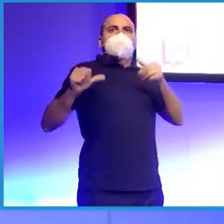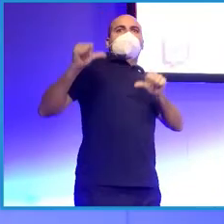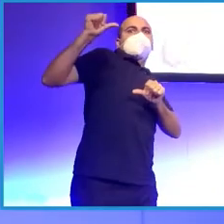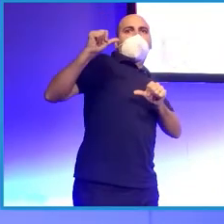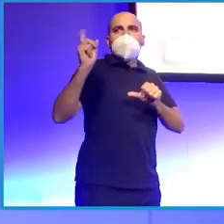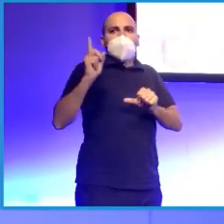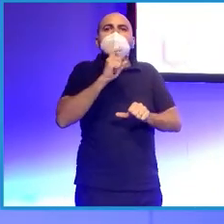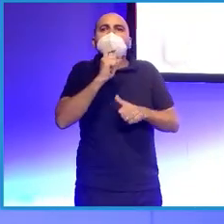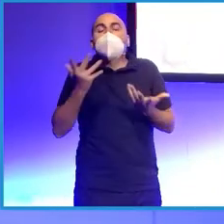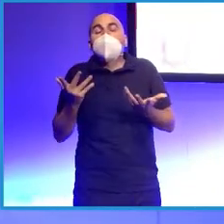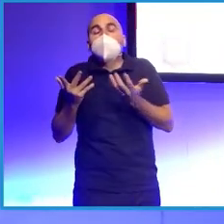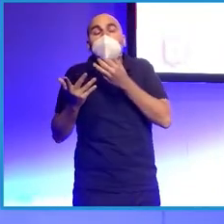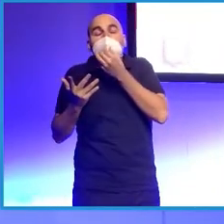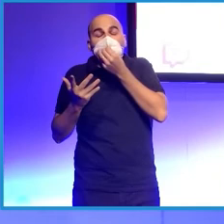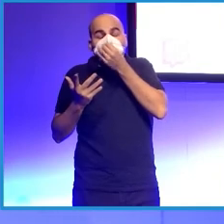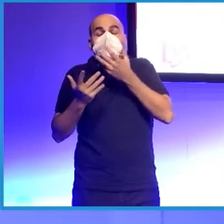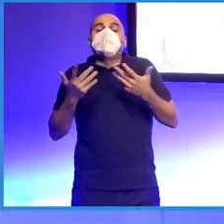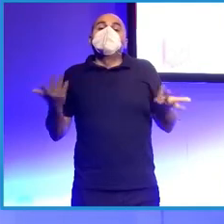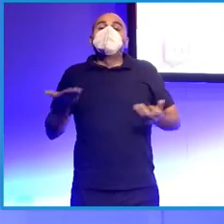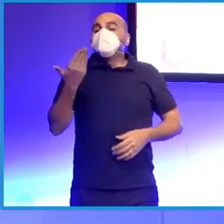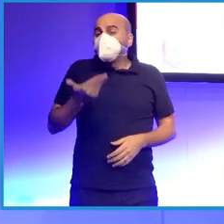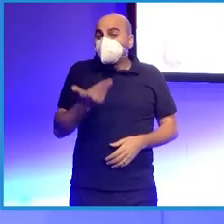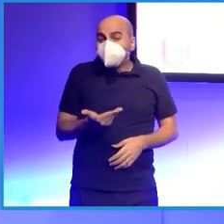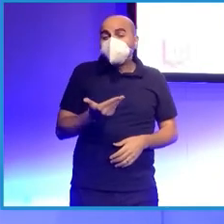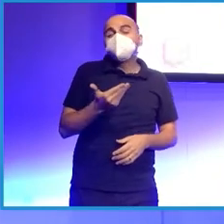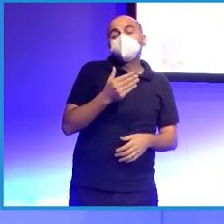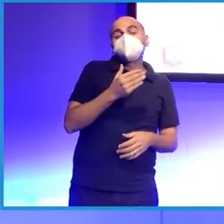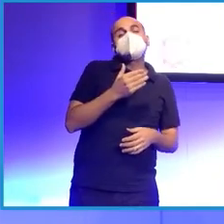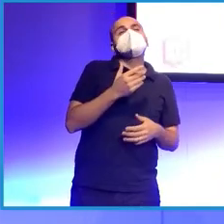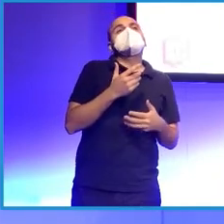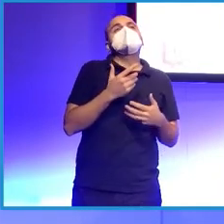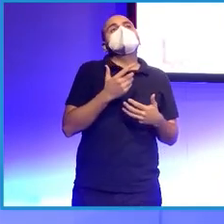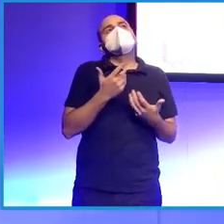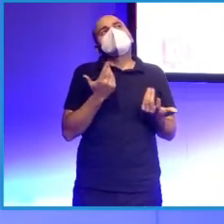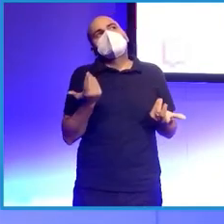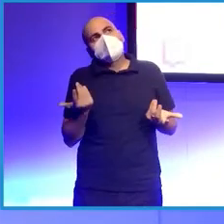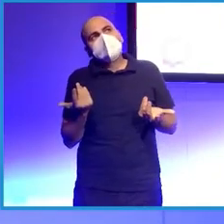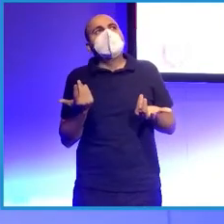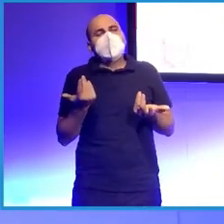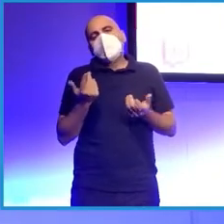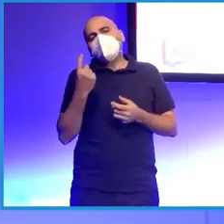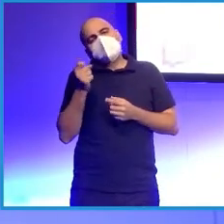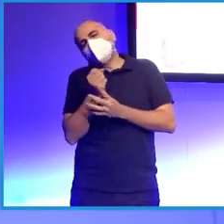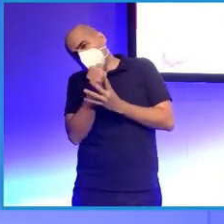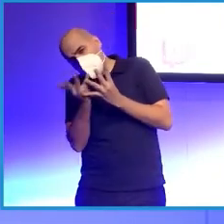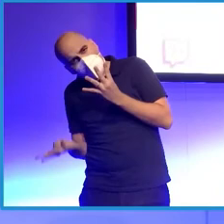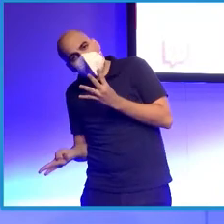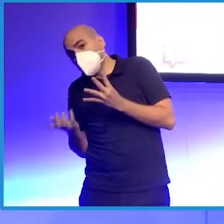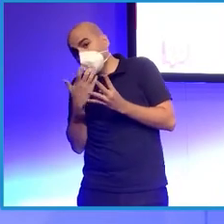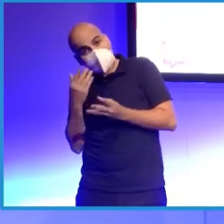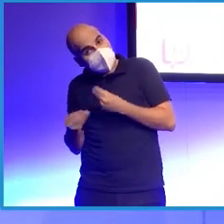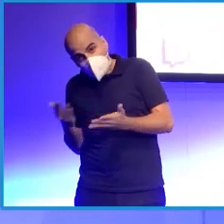importante diría que es de los más importantes pero hay otros que si no los tienes tan no te sirven a trabajar links